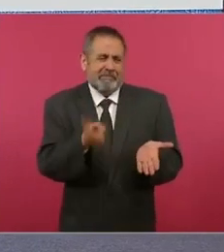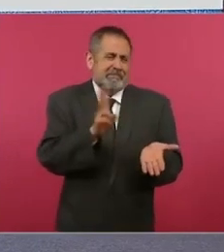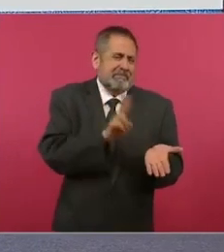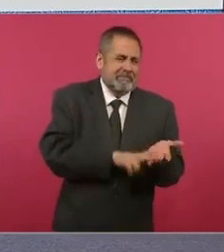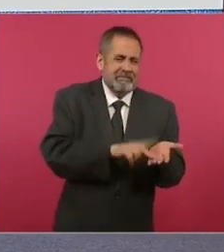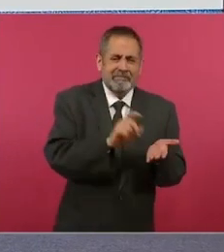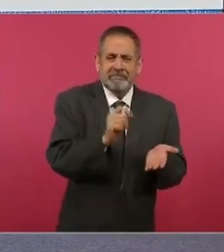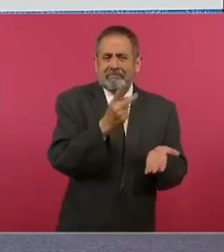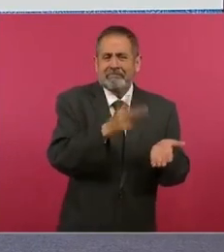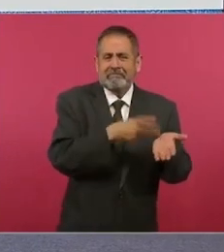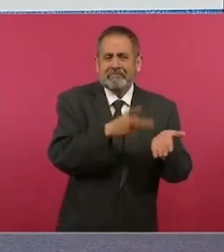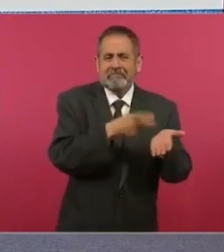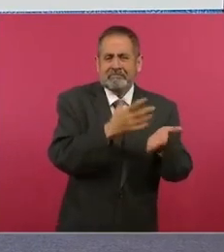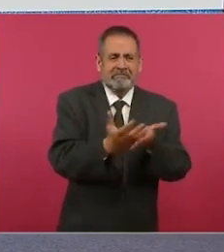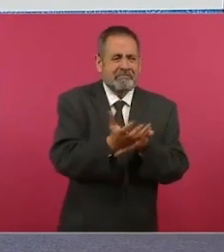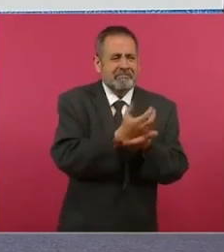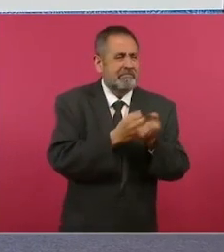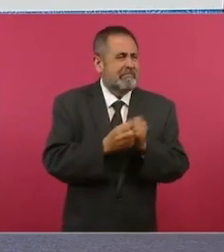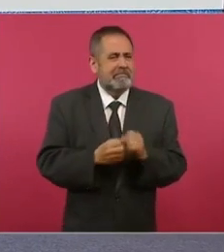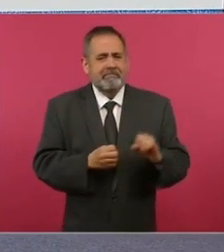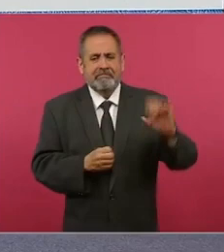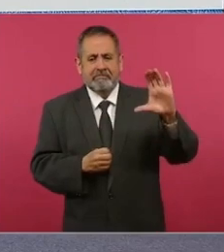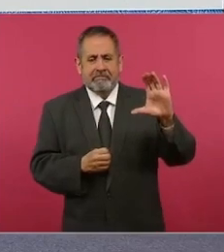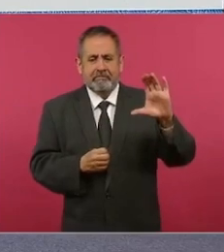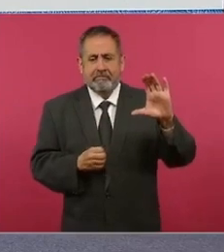los pobres.